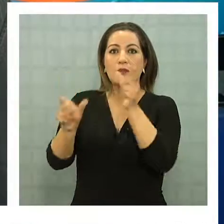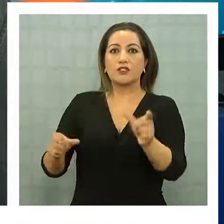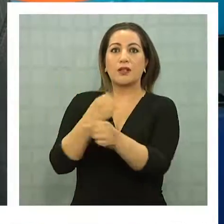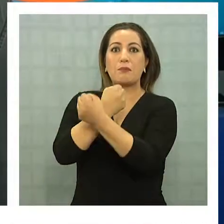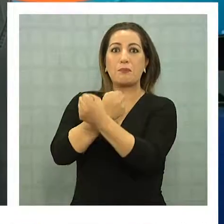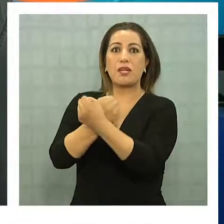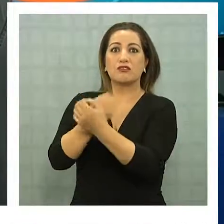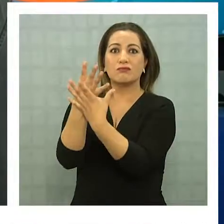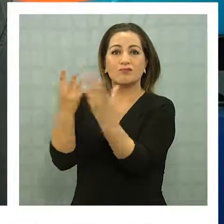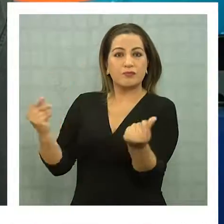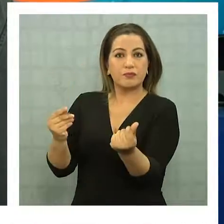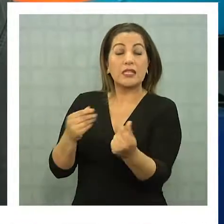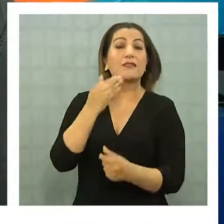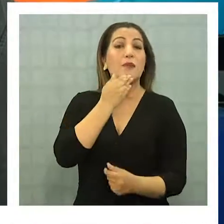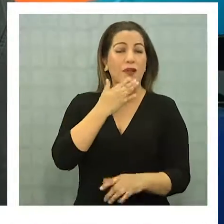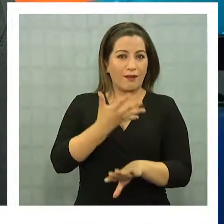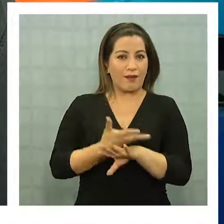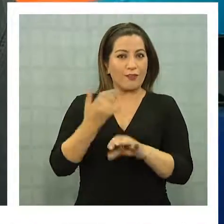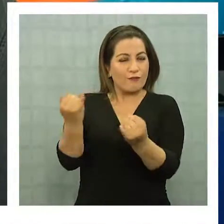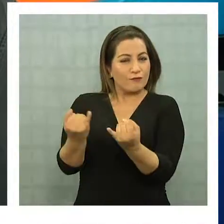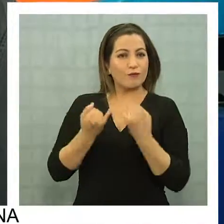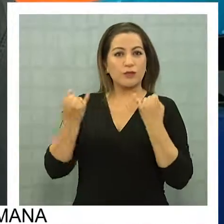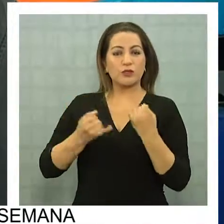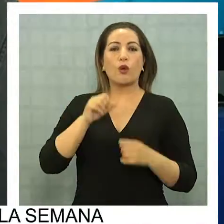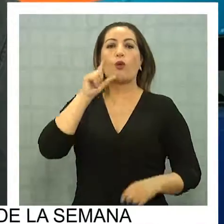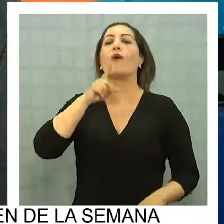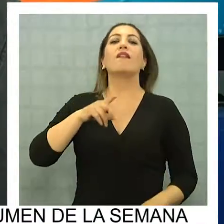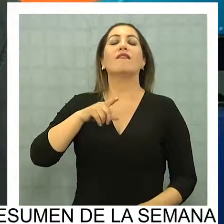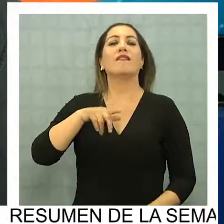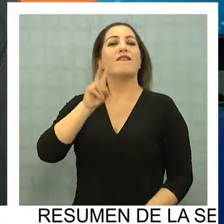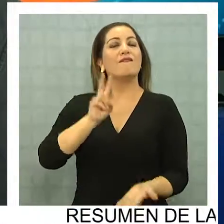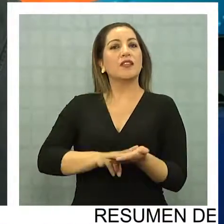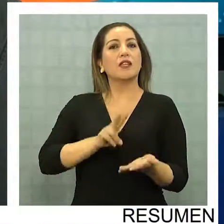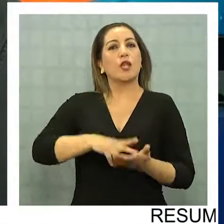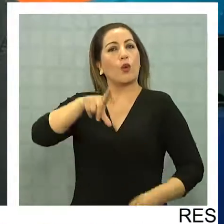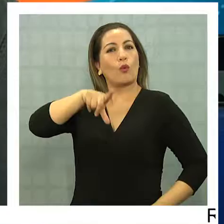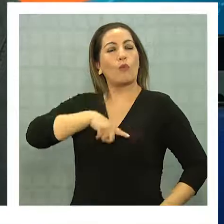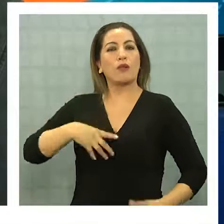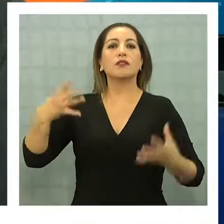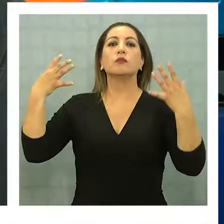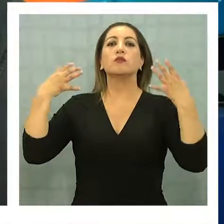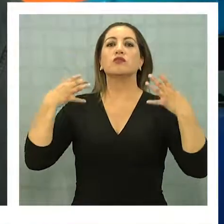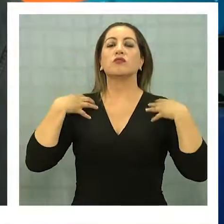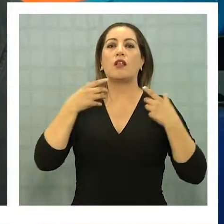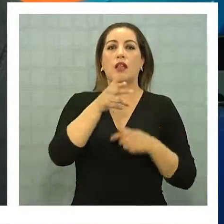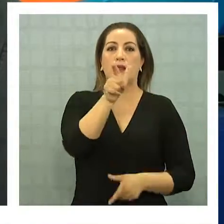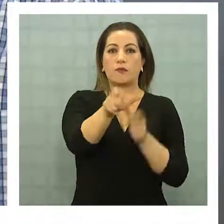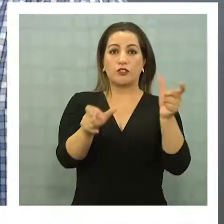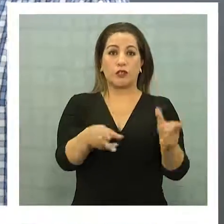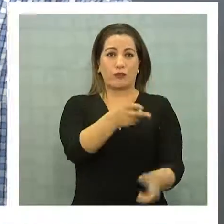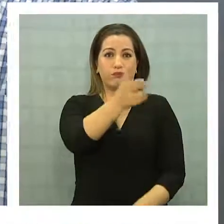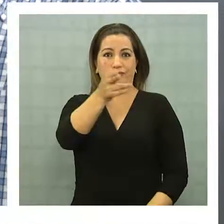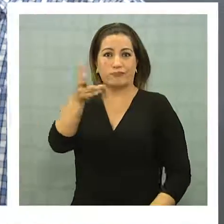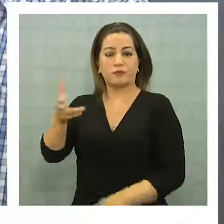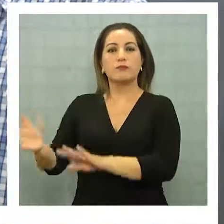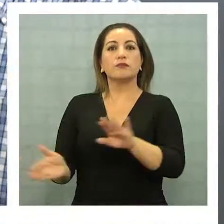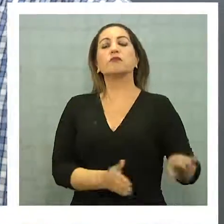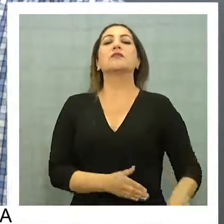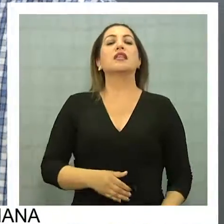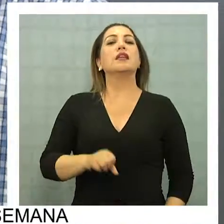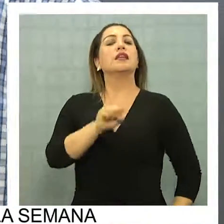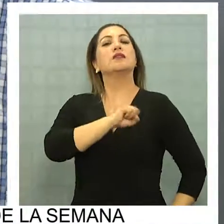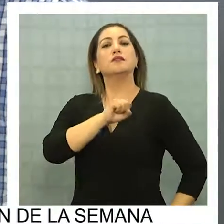detenidas y desaparecidas, pero también está la información de quiénes fueron los verdaderos culpables, los responsables de los crímenes que se cometieron. Hay cuarteles,